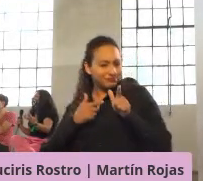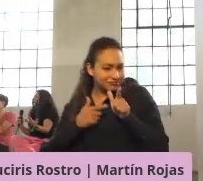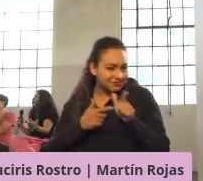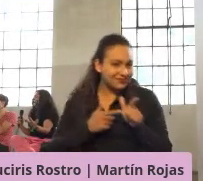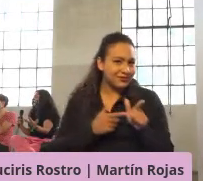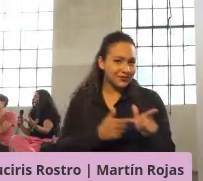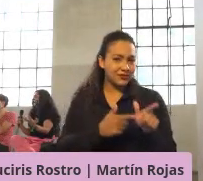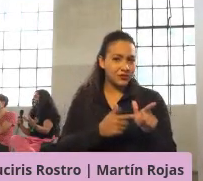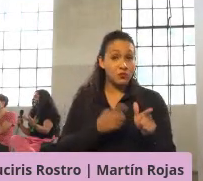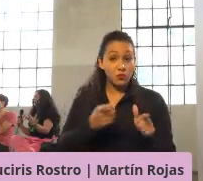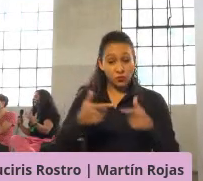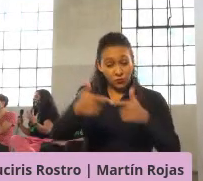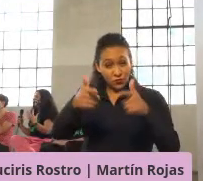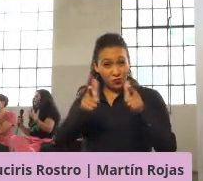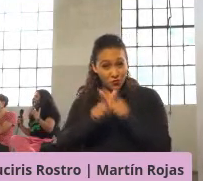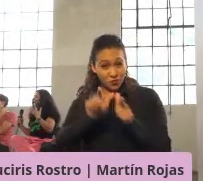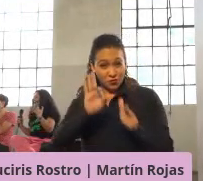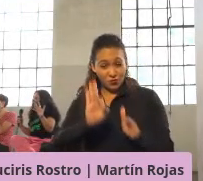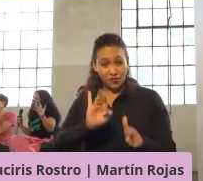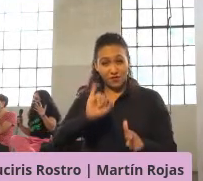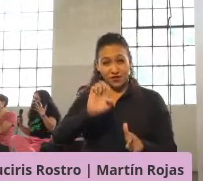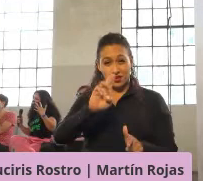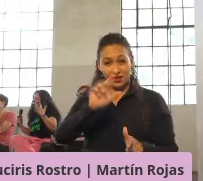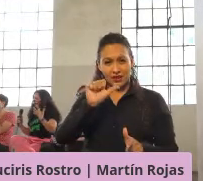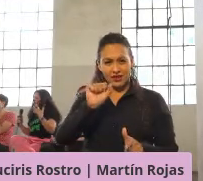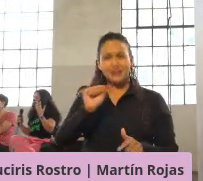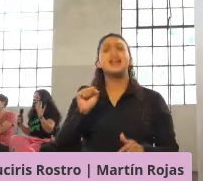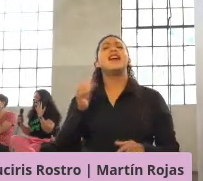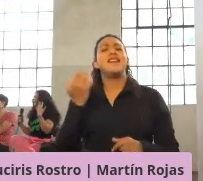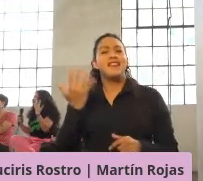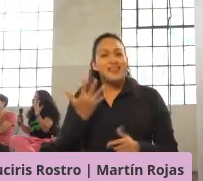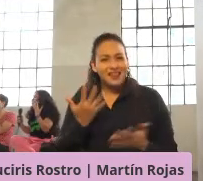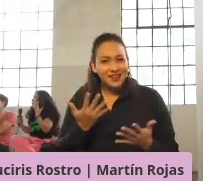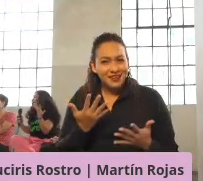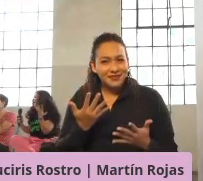alguna forma Fiera se está logrando esto con este